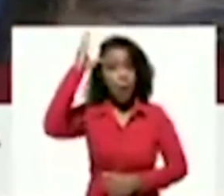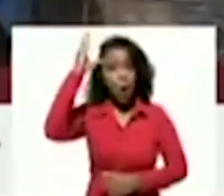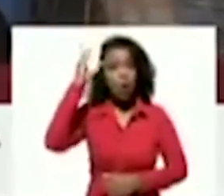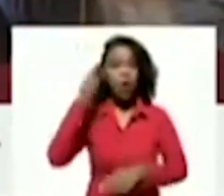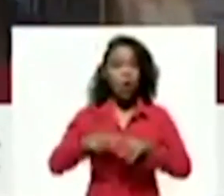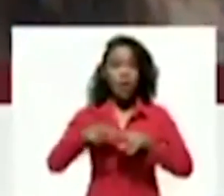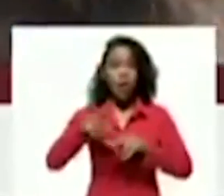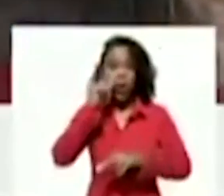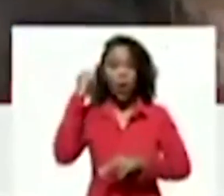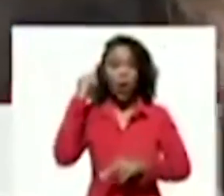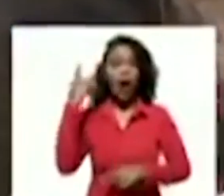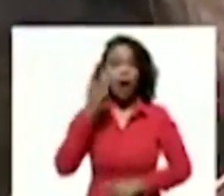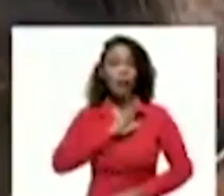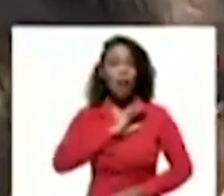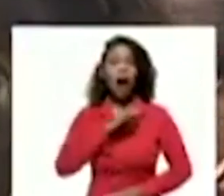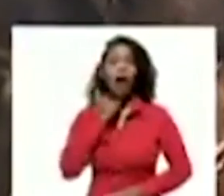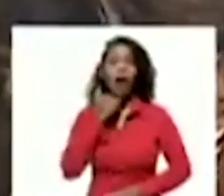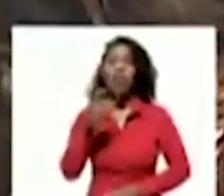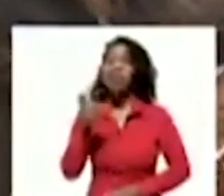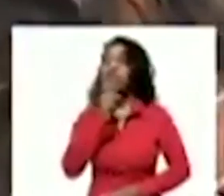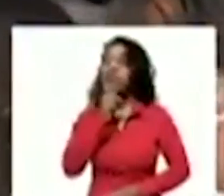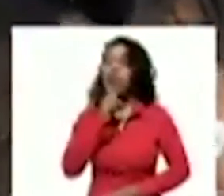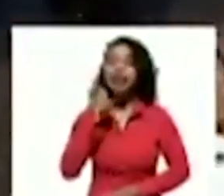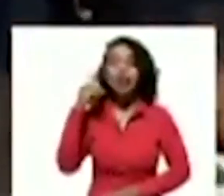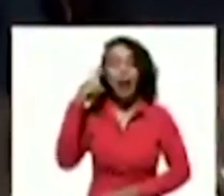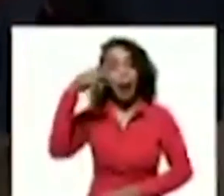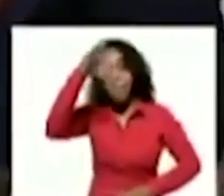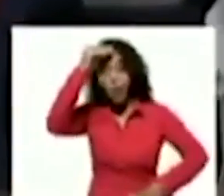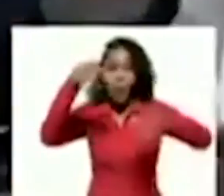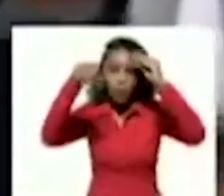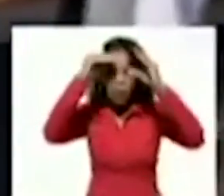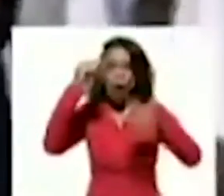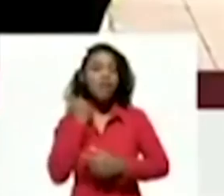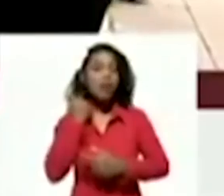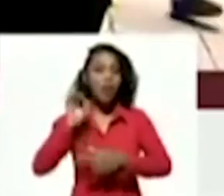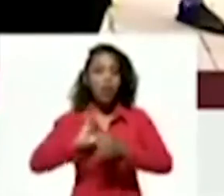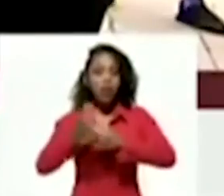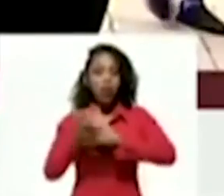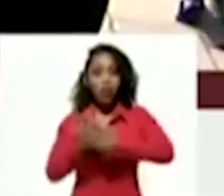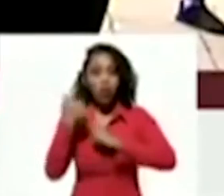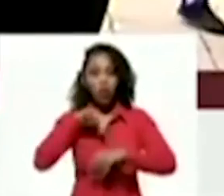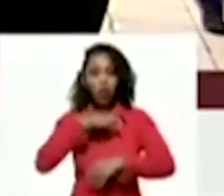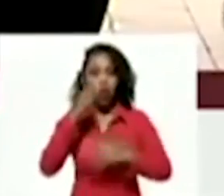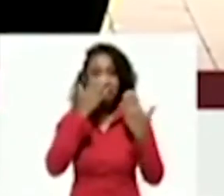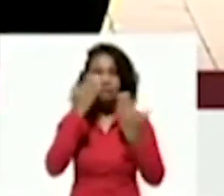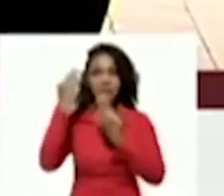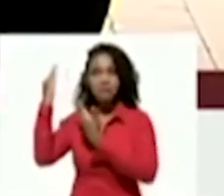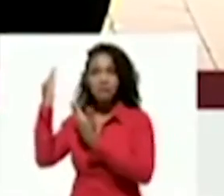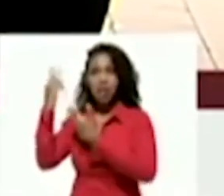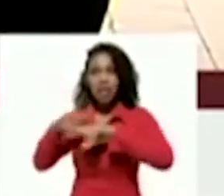aprobada internacionalmente. Para Noticias 12, Luisa Centeno.